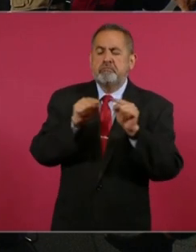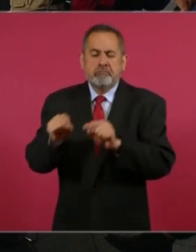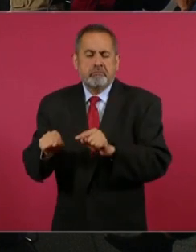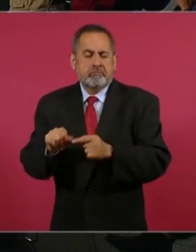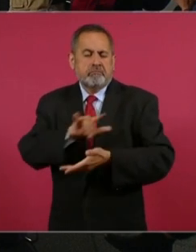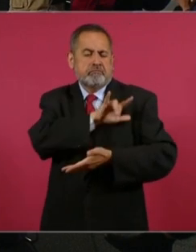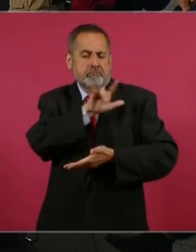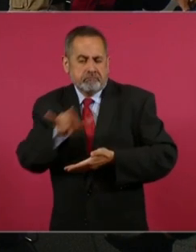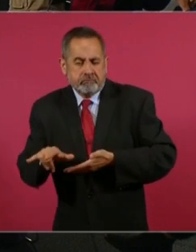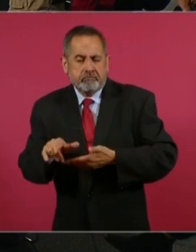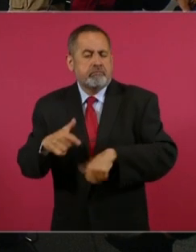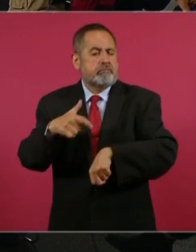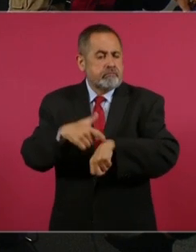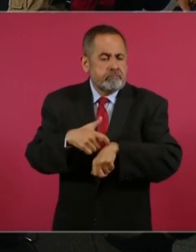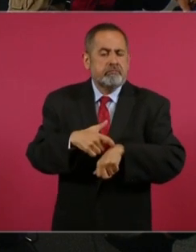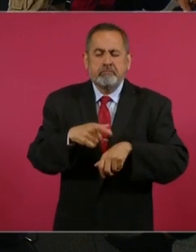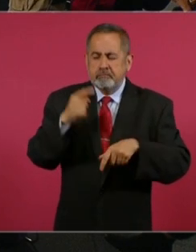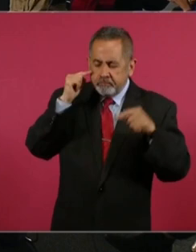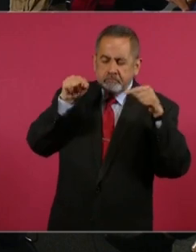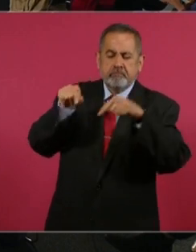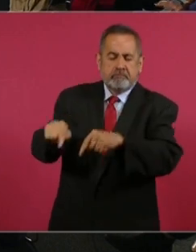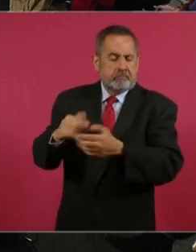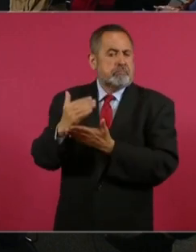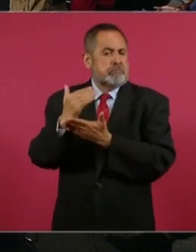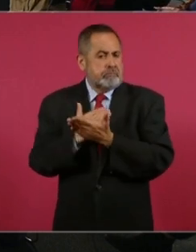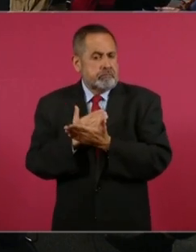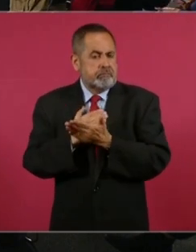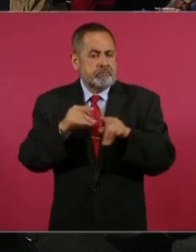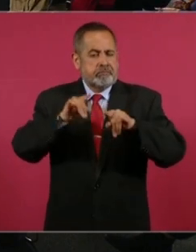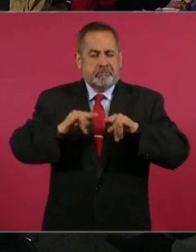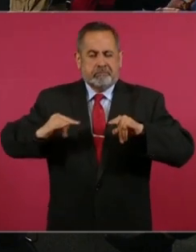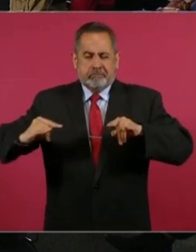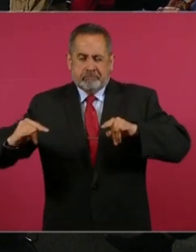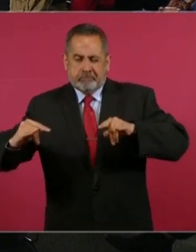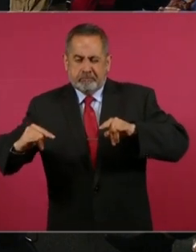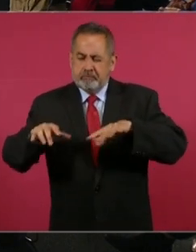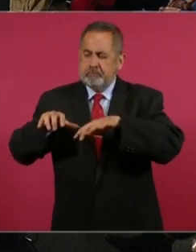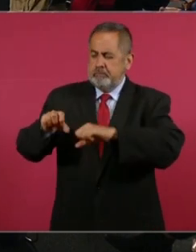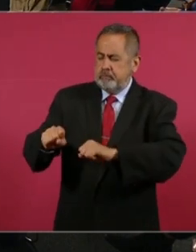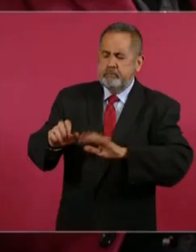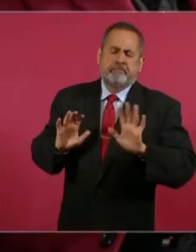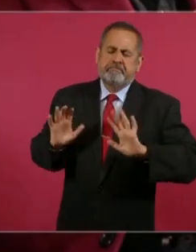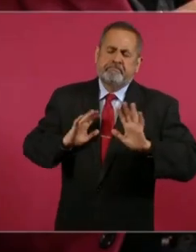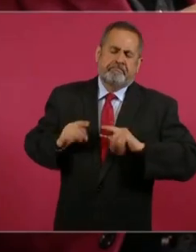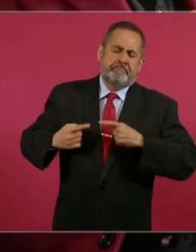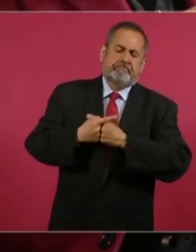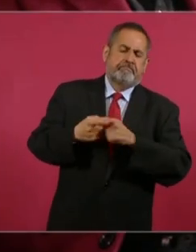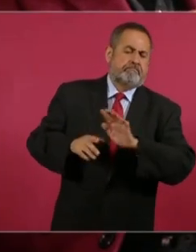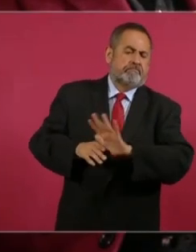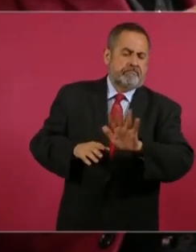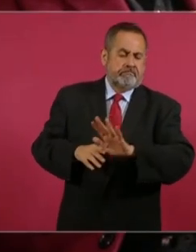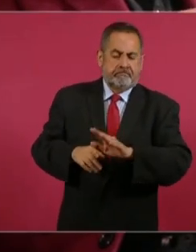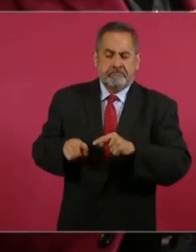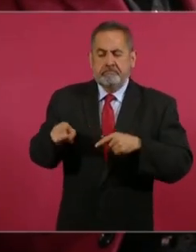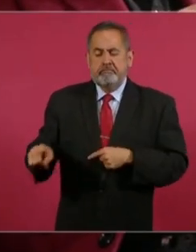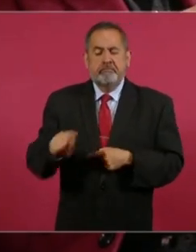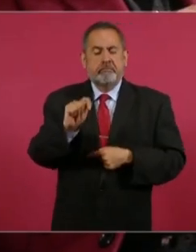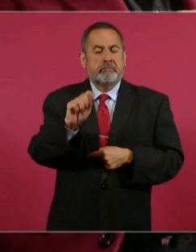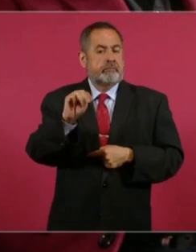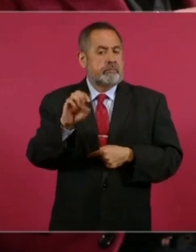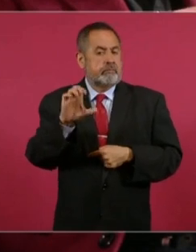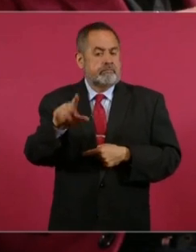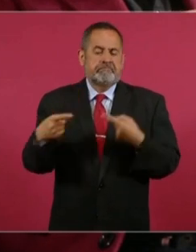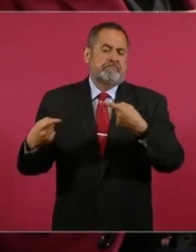slots disponibles en el mismo aeropuerto, porque son contrarios al Tratado Bilateral